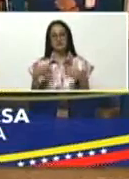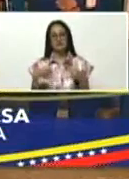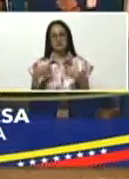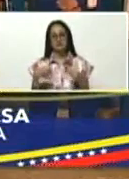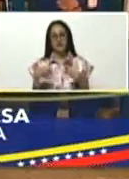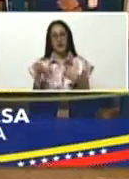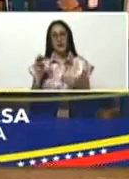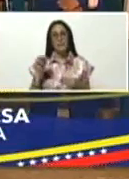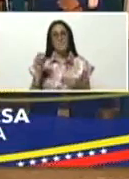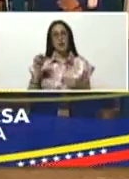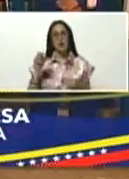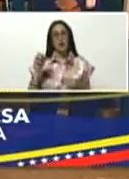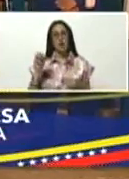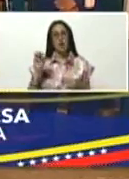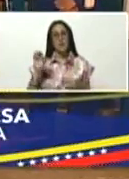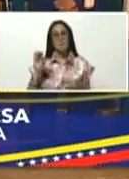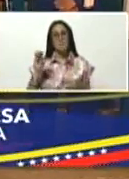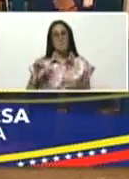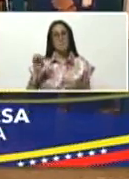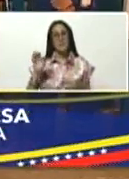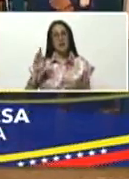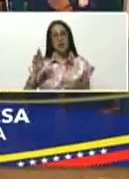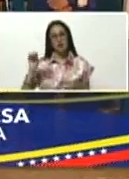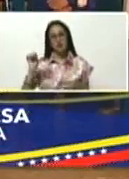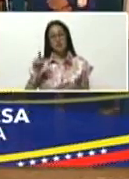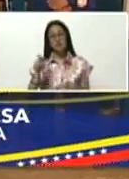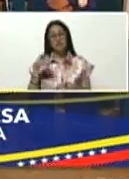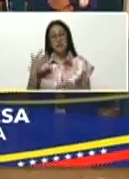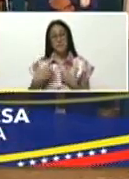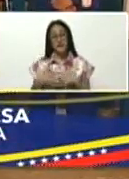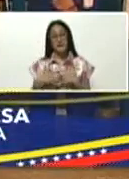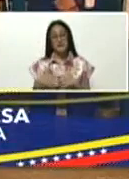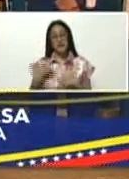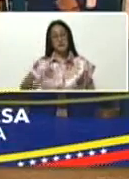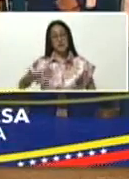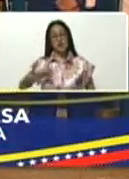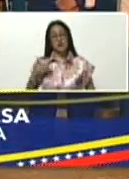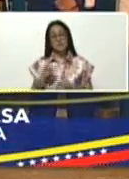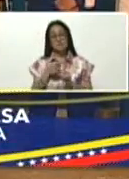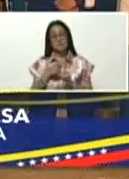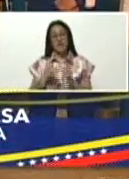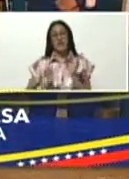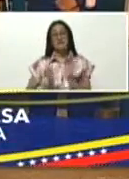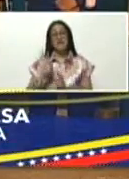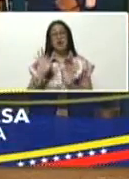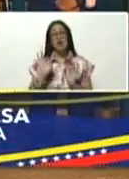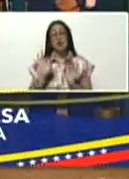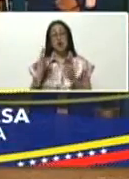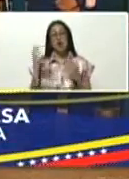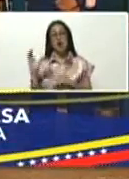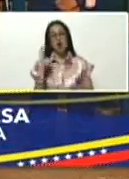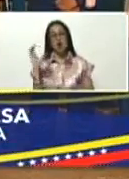como una de las empresas fundamentales para el desarrollo de Colombia y